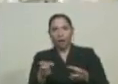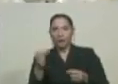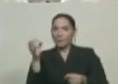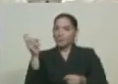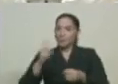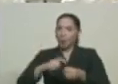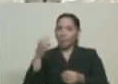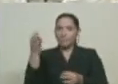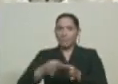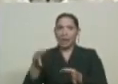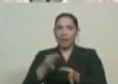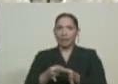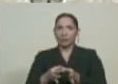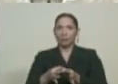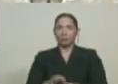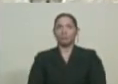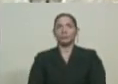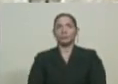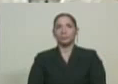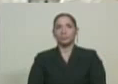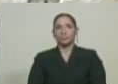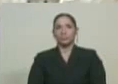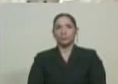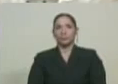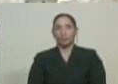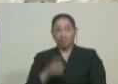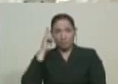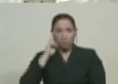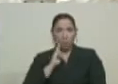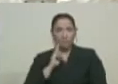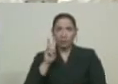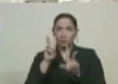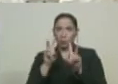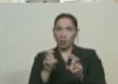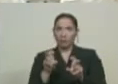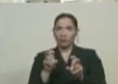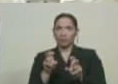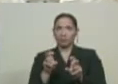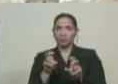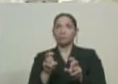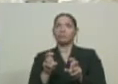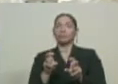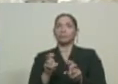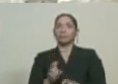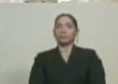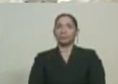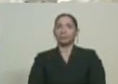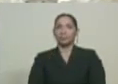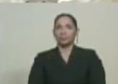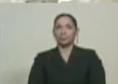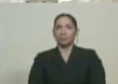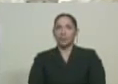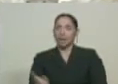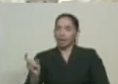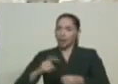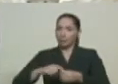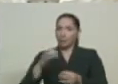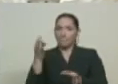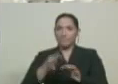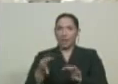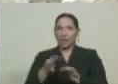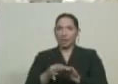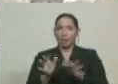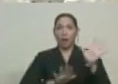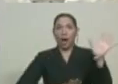salario en bolívares soberano, pero referenciado al Petro. El día